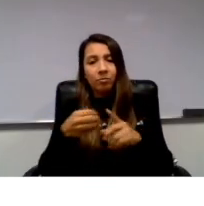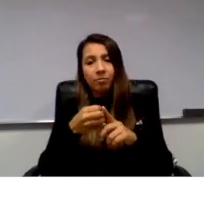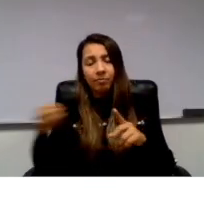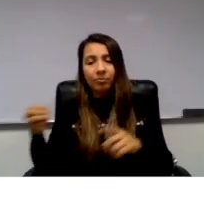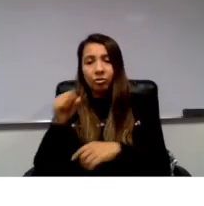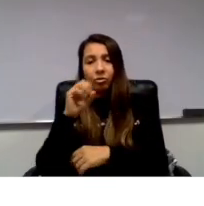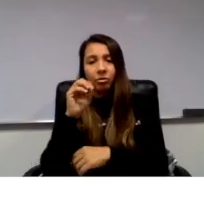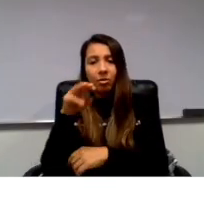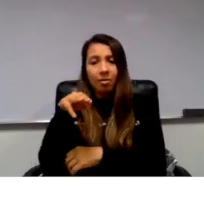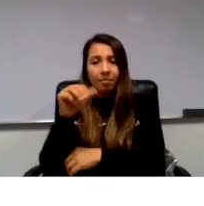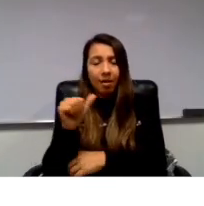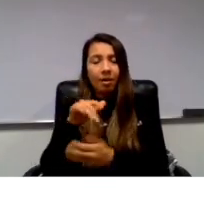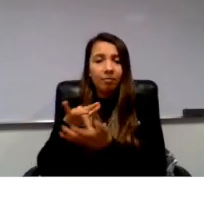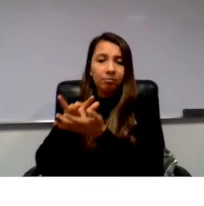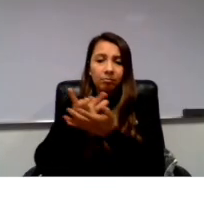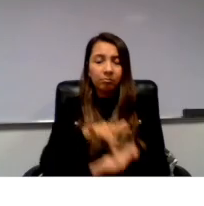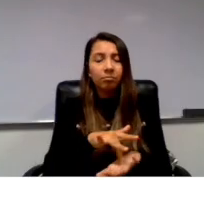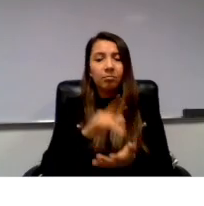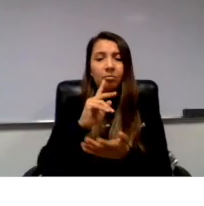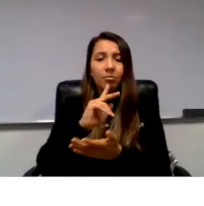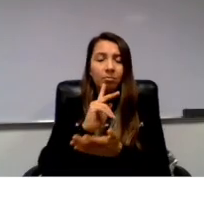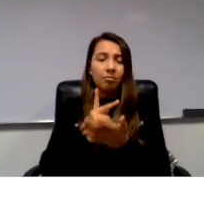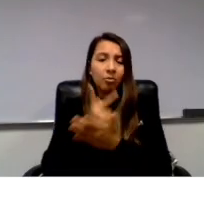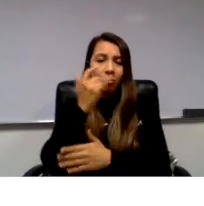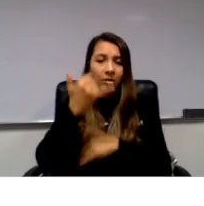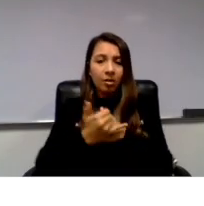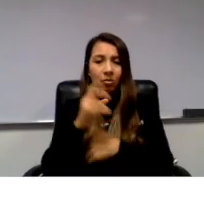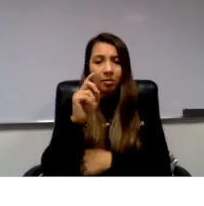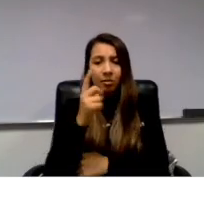de Astrobiología con el apoyo del proyecto